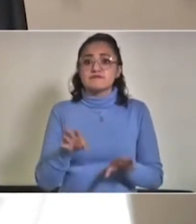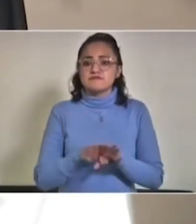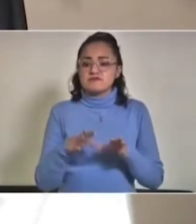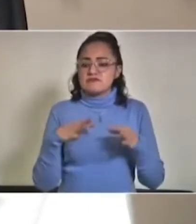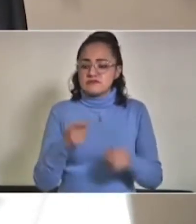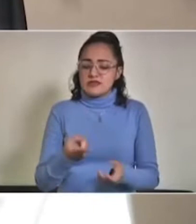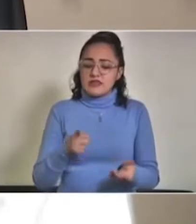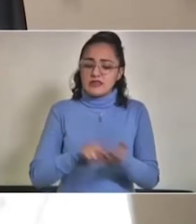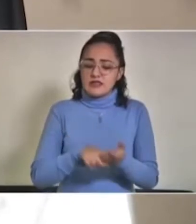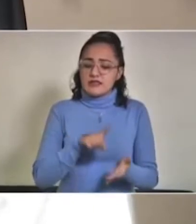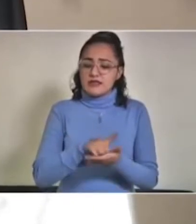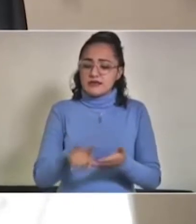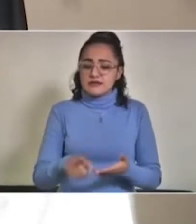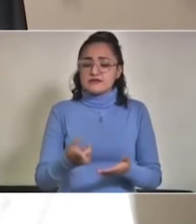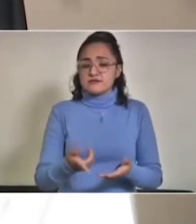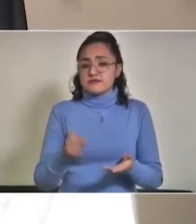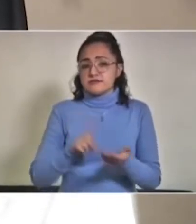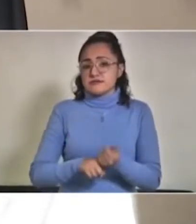derecho penitenciario.